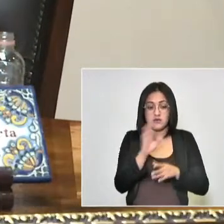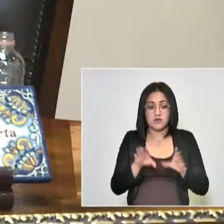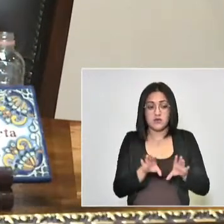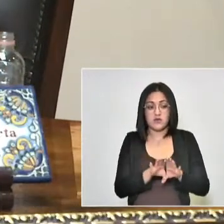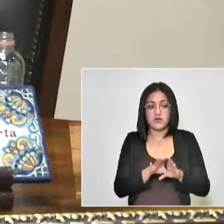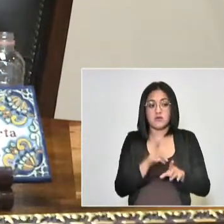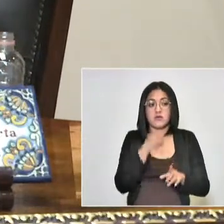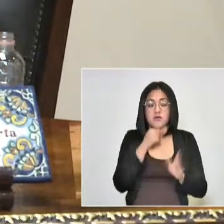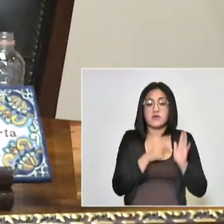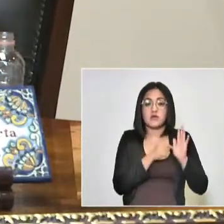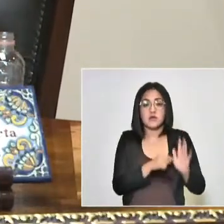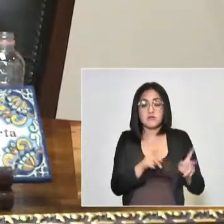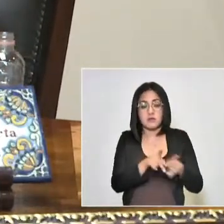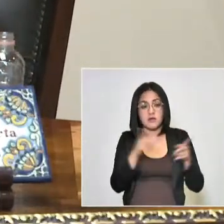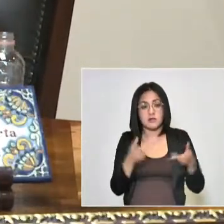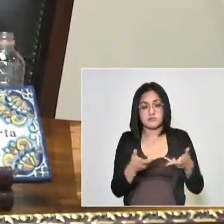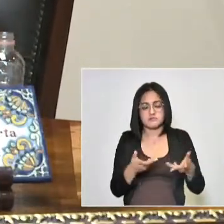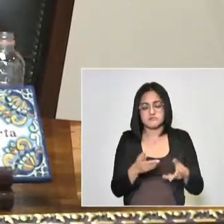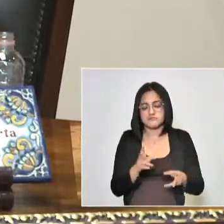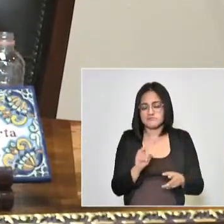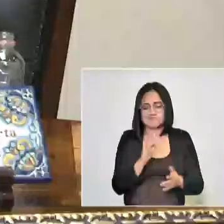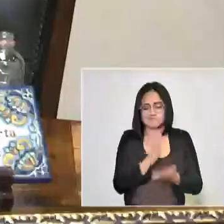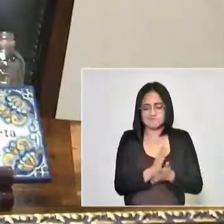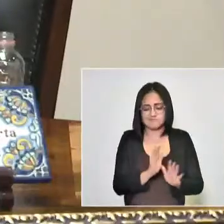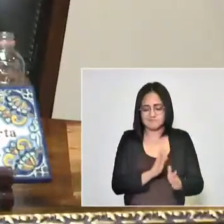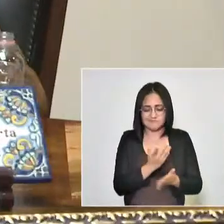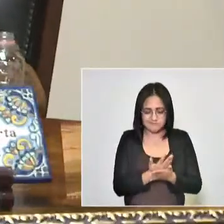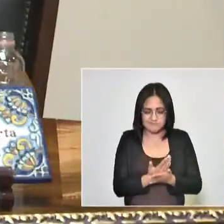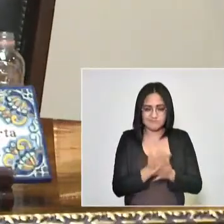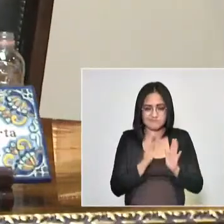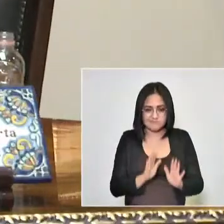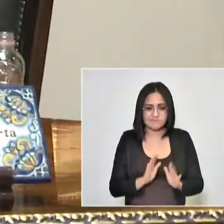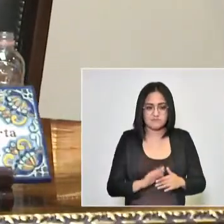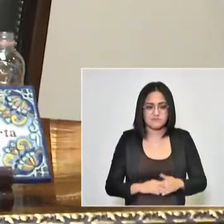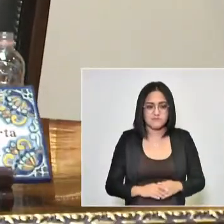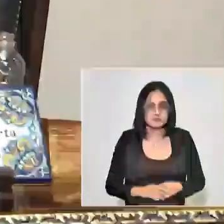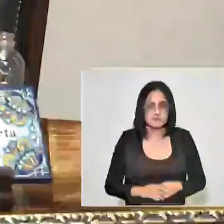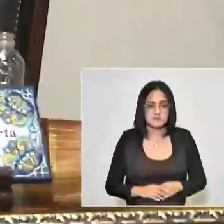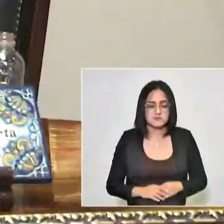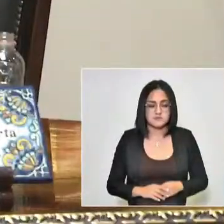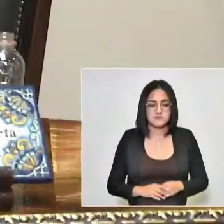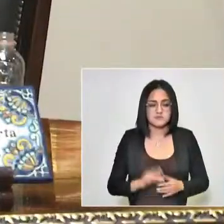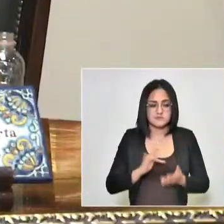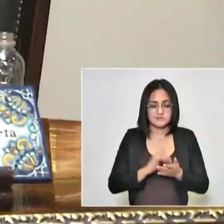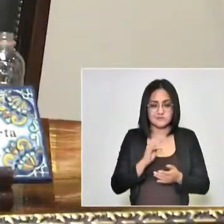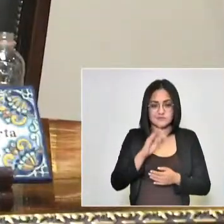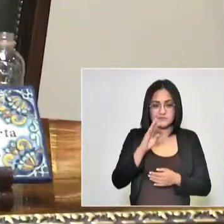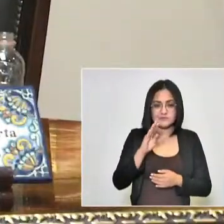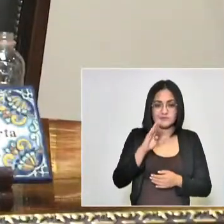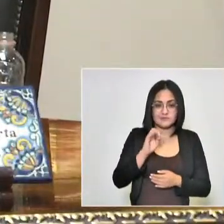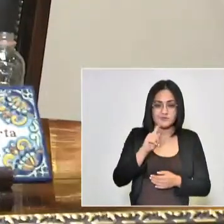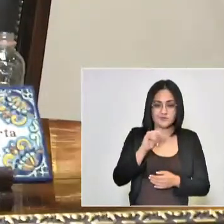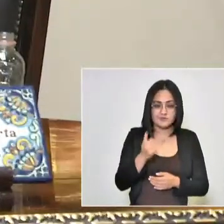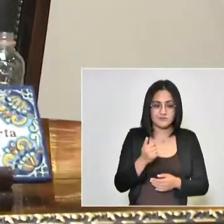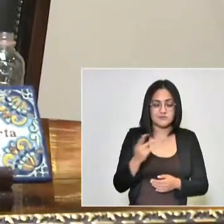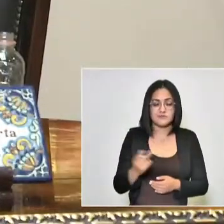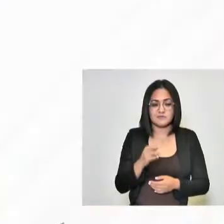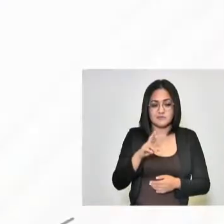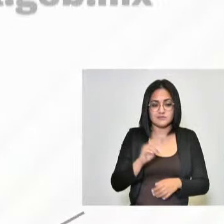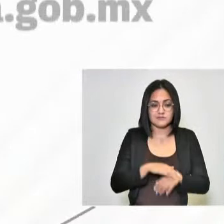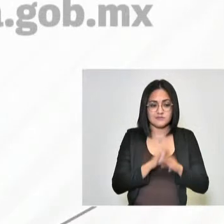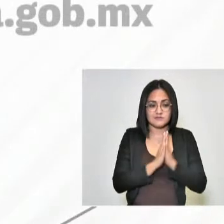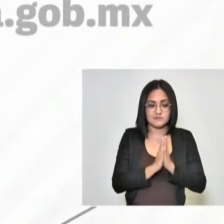nota amarilla y todo. Bueno, gracias, Betty. Preguntas,